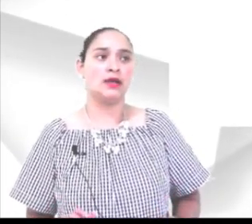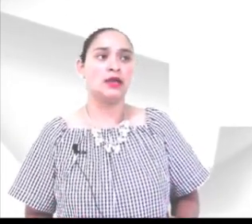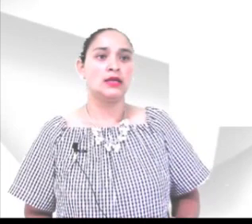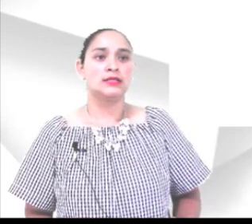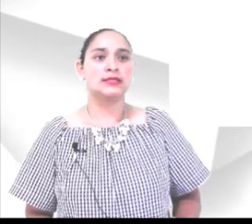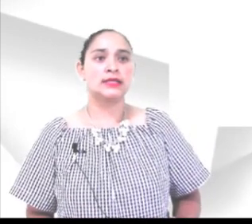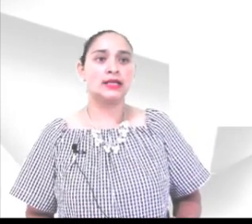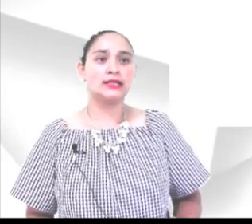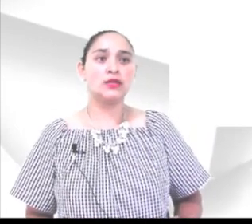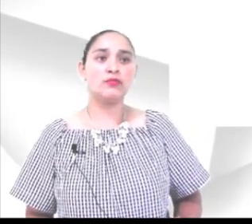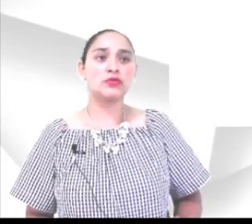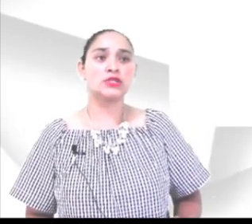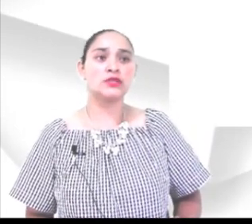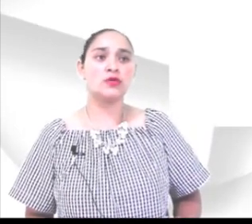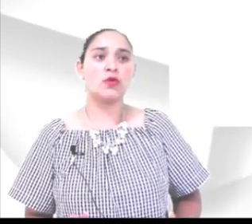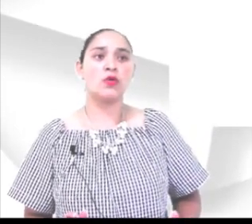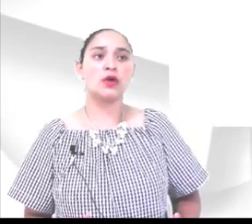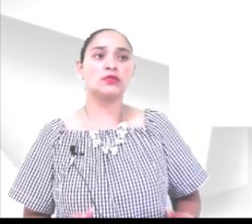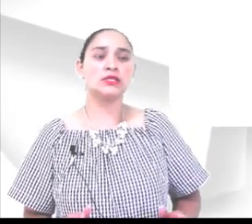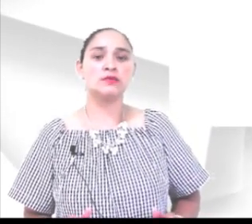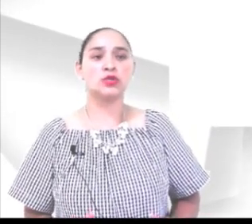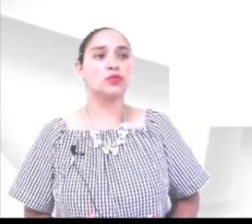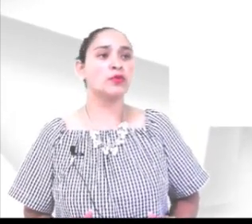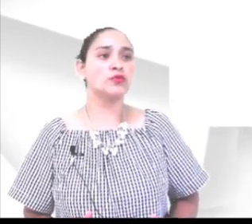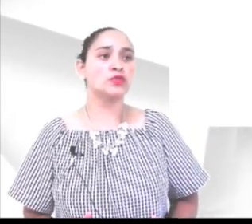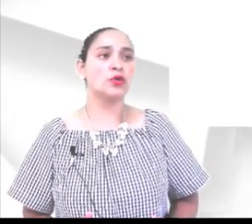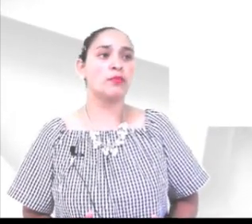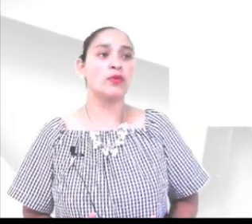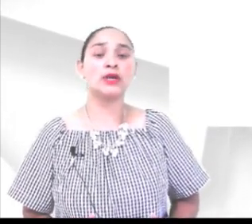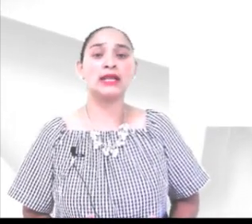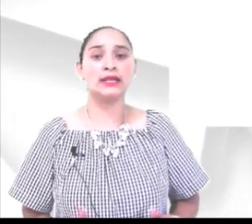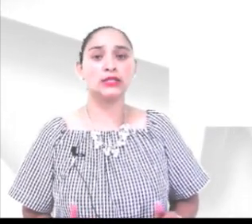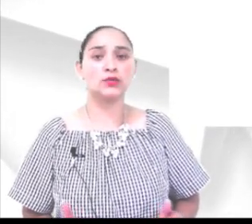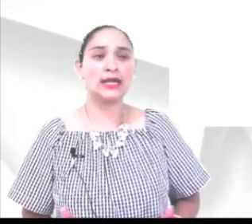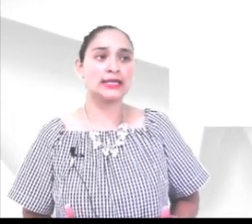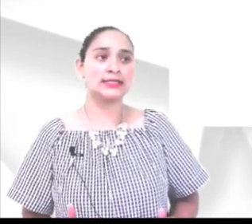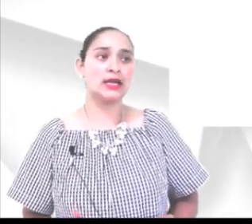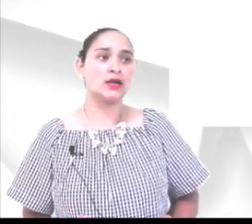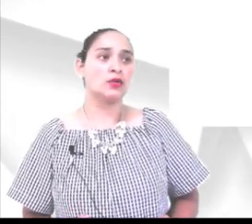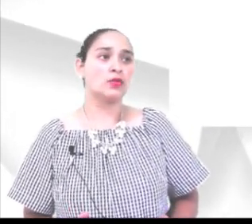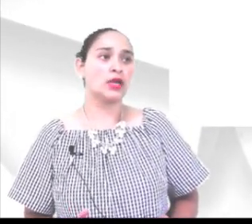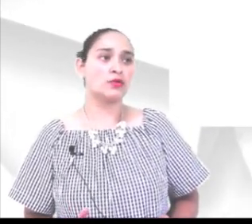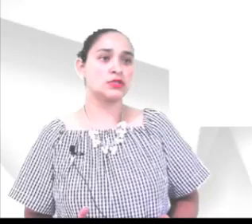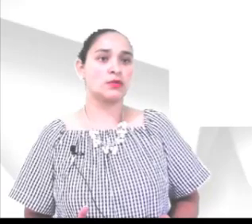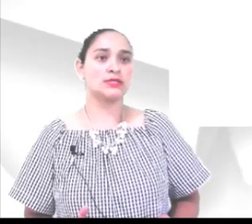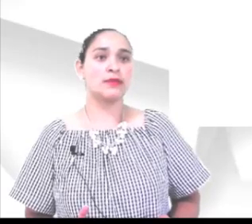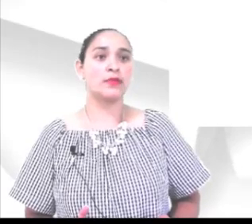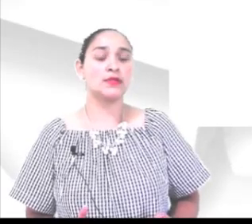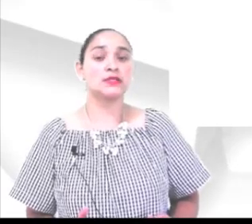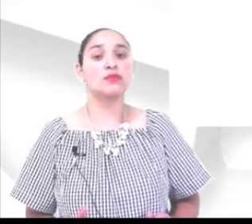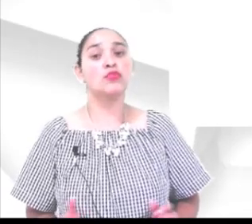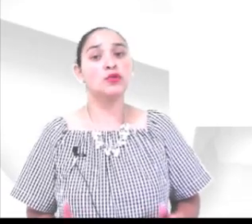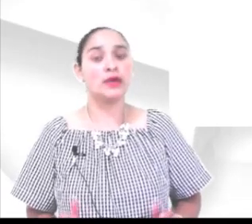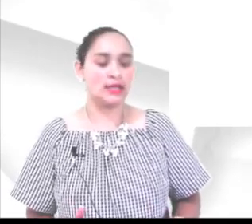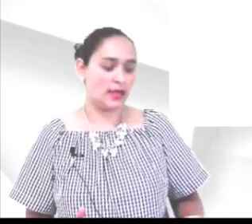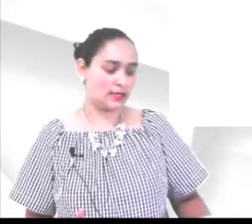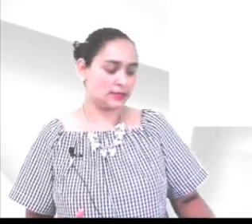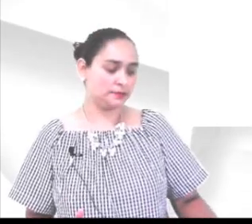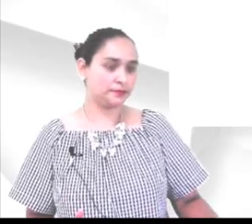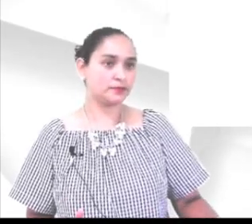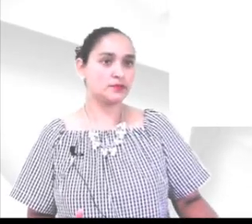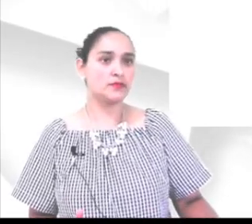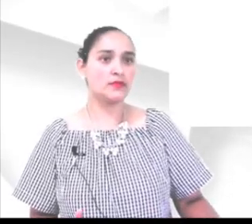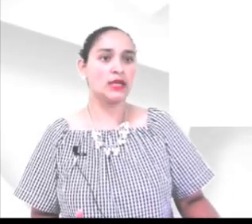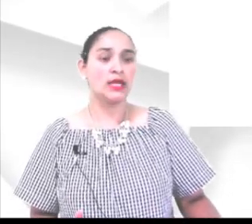intervenga. Se trata de un proceso o un acontecimiento producido por la naturaleza, cuyas consecuencias pueden ser muy